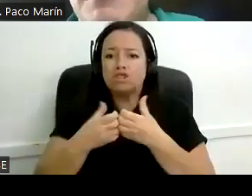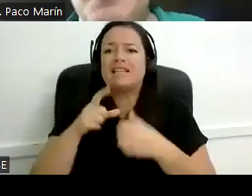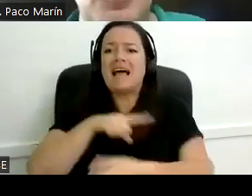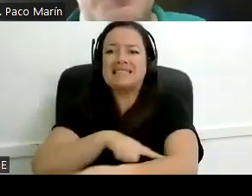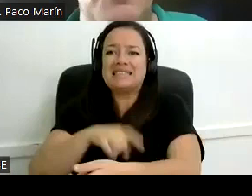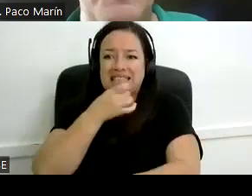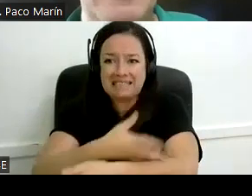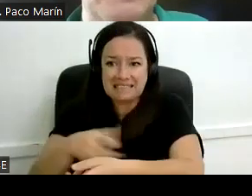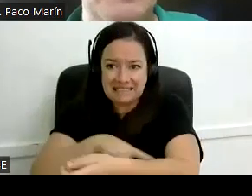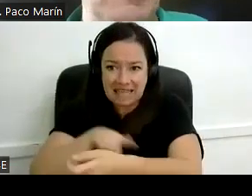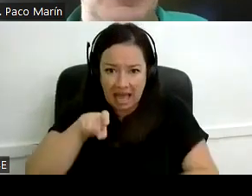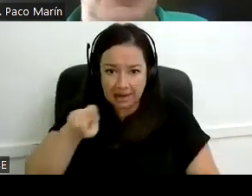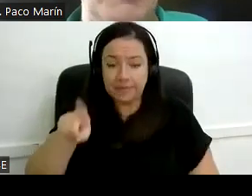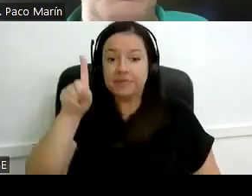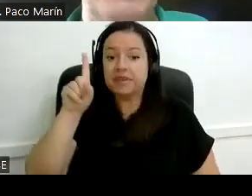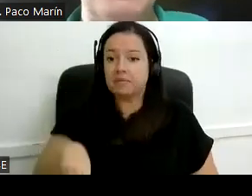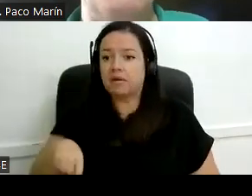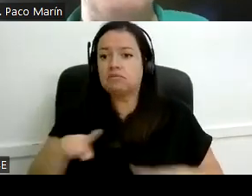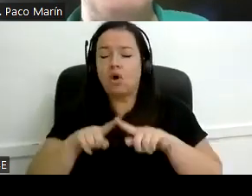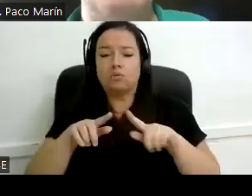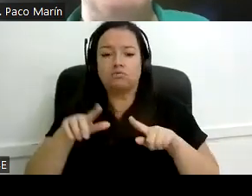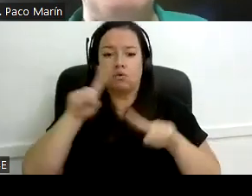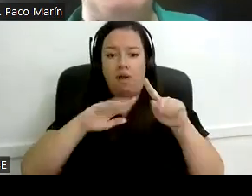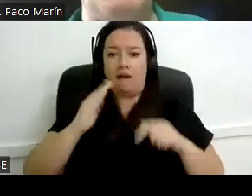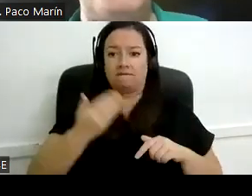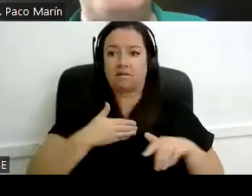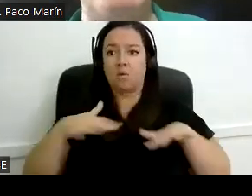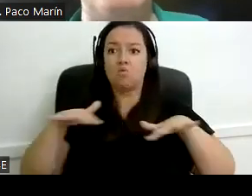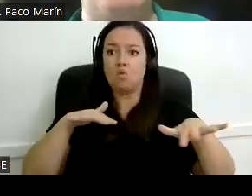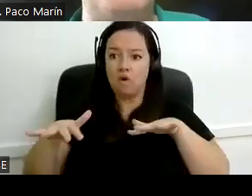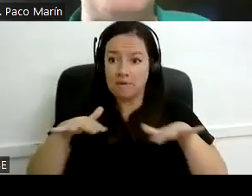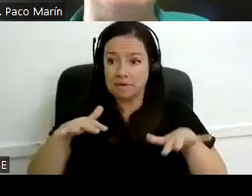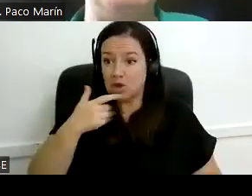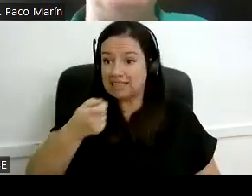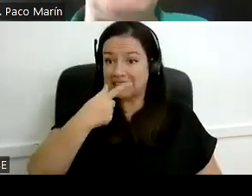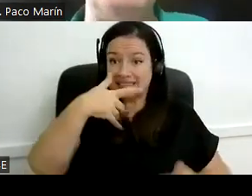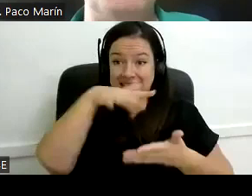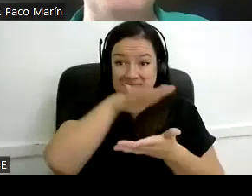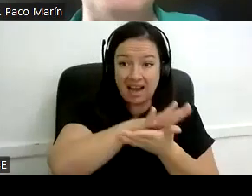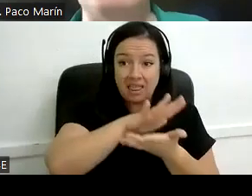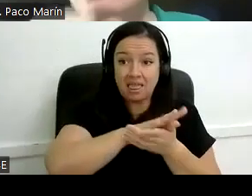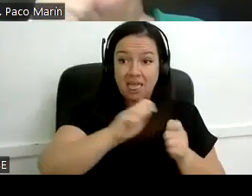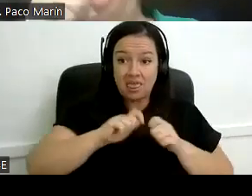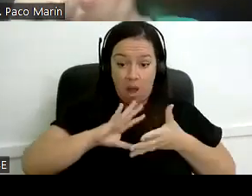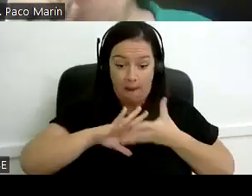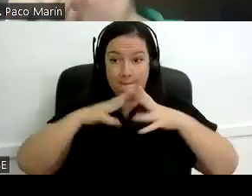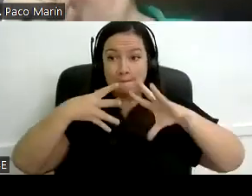A nivel de problemas de coordinación, pues lo que hemos comentado, fundamentalmente con los tranquilizantes, son relajantes musculares, por lo